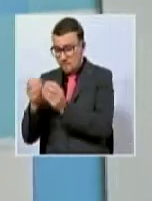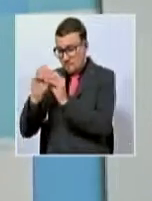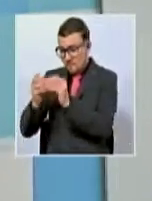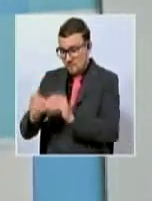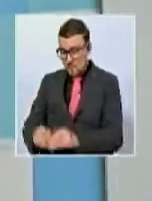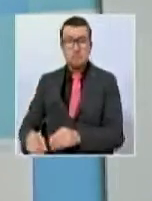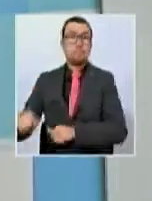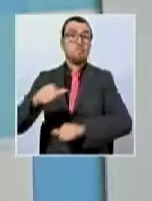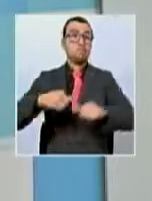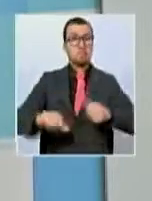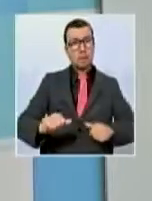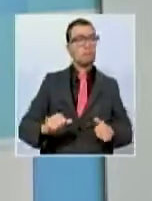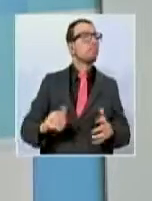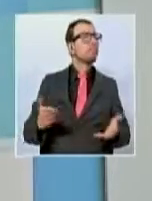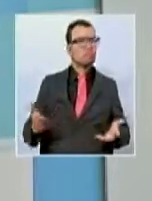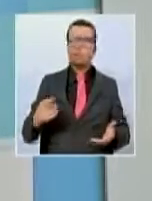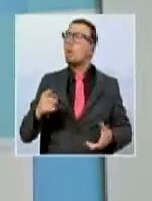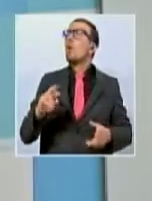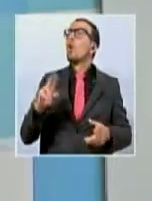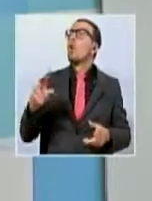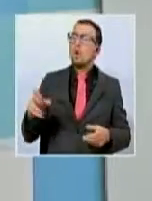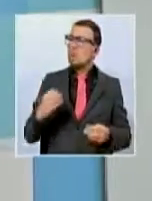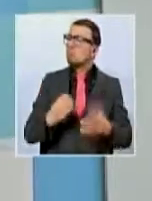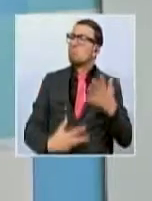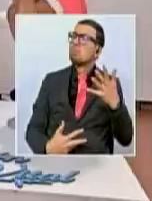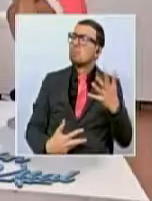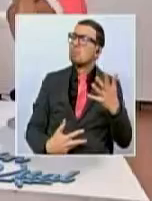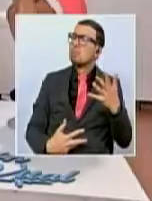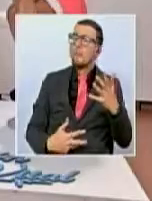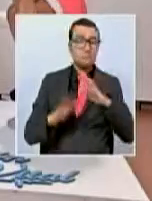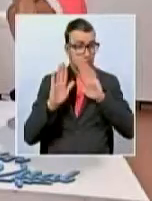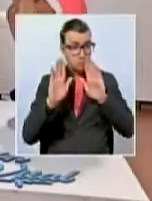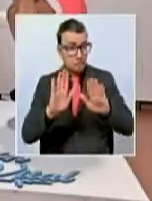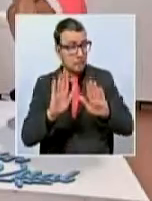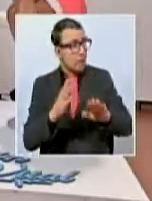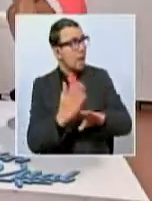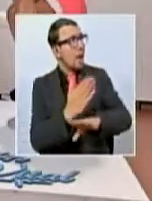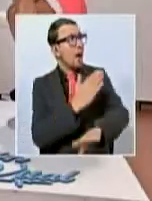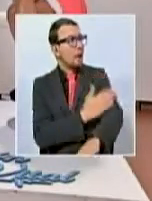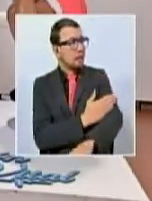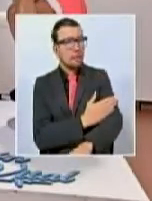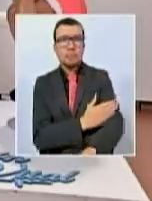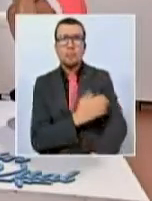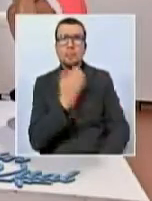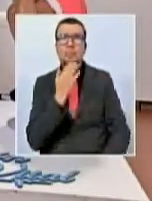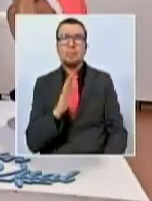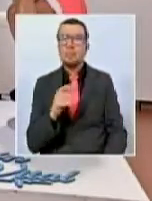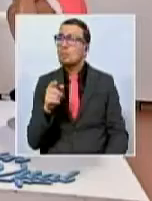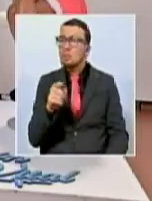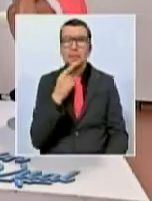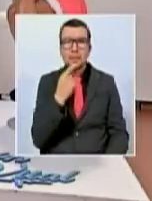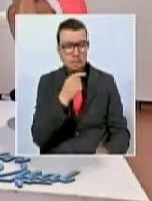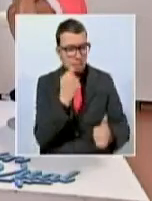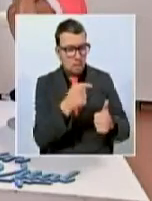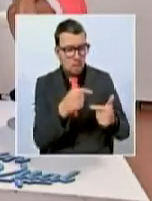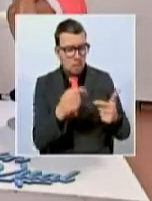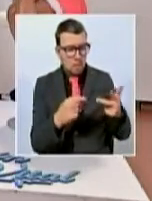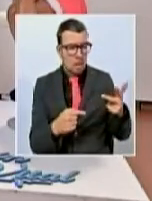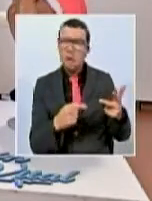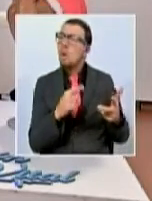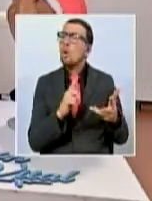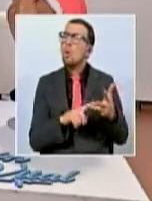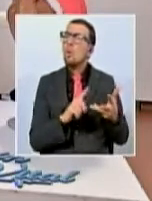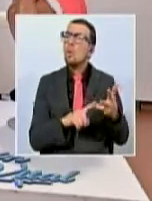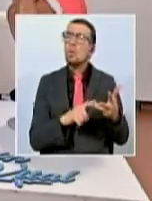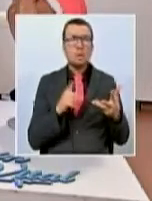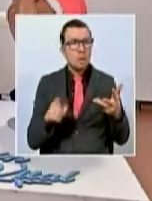Entonces, Davinson, en otras categorías, ¿qué ejemplos pueda perdón, tener? Antes de hablar de eso, ingeniero, y entonces íbamos en los que más están abusando. Hay otro que tiene que